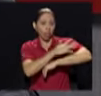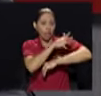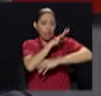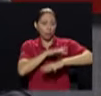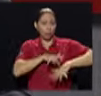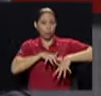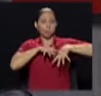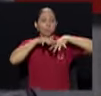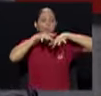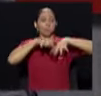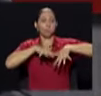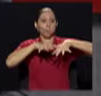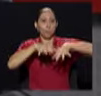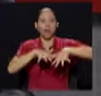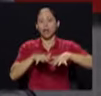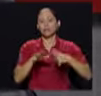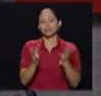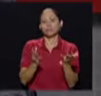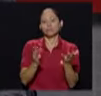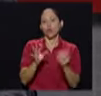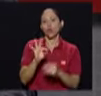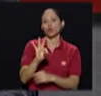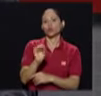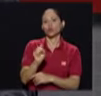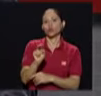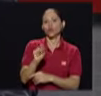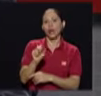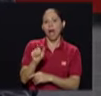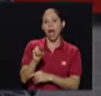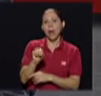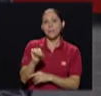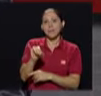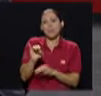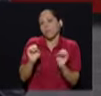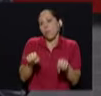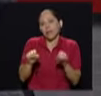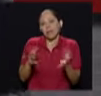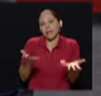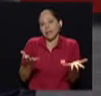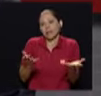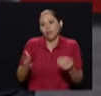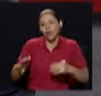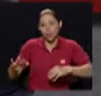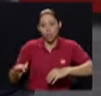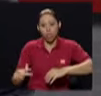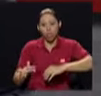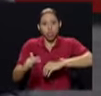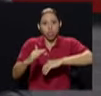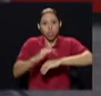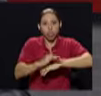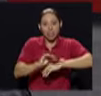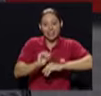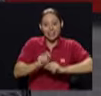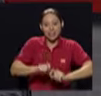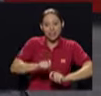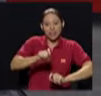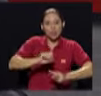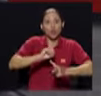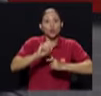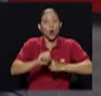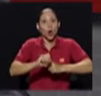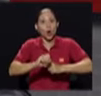causa inundaciones, olas de... Un tsunami puede ser desde una olita de 10 centímetros a una ola de 10 o 15